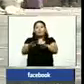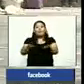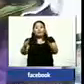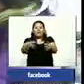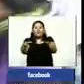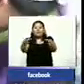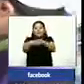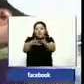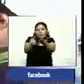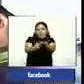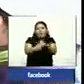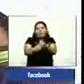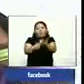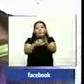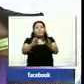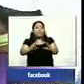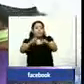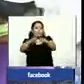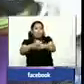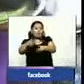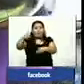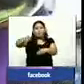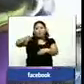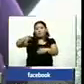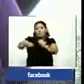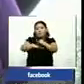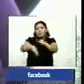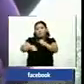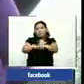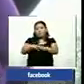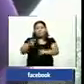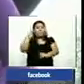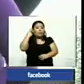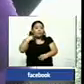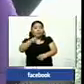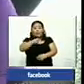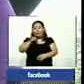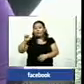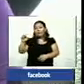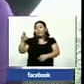tripartita del Consejo Nacional del Salario Mínimo. Eric Alfaro, Noticiero Hechos.